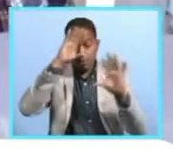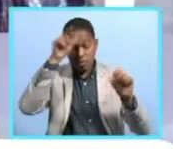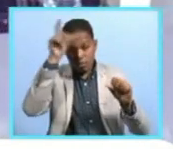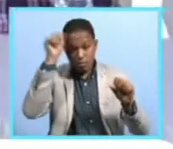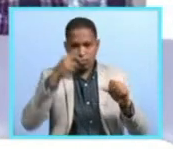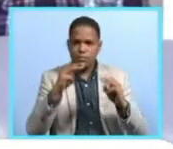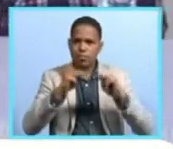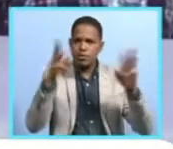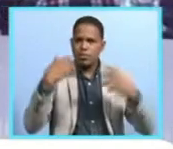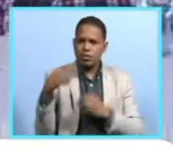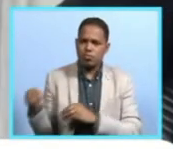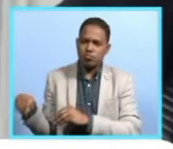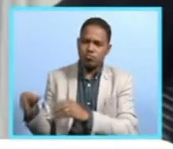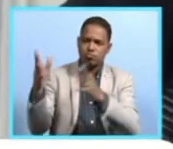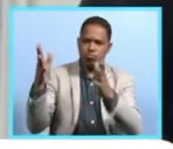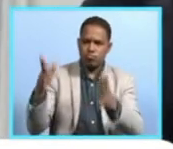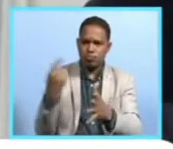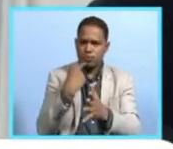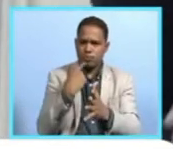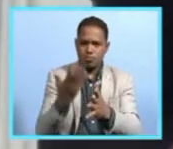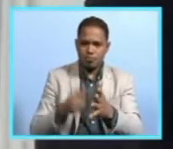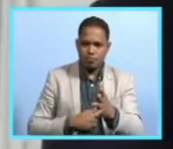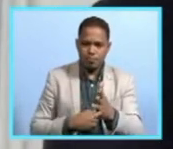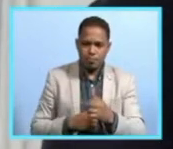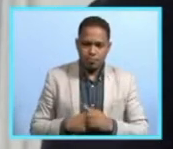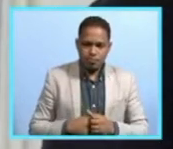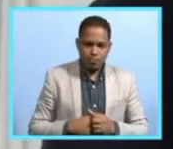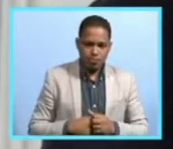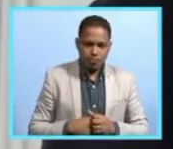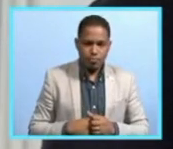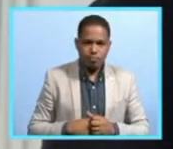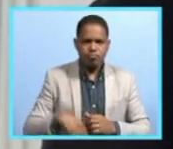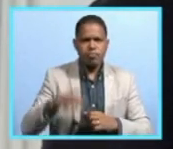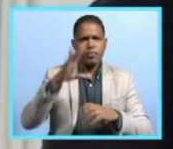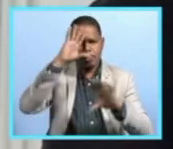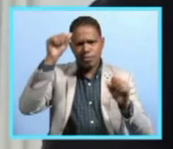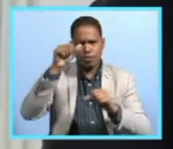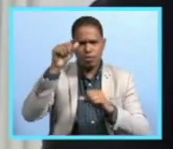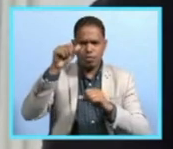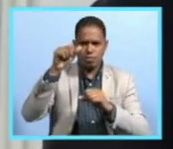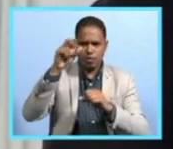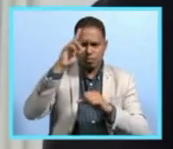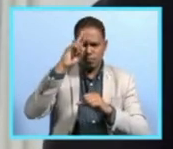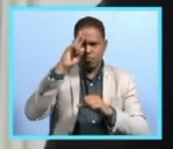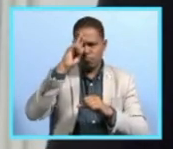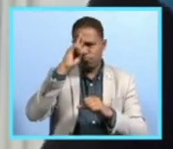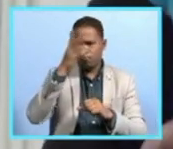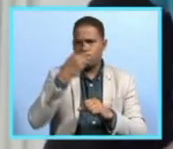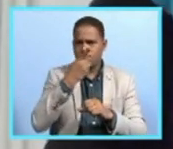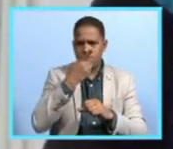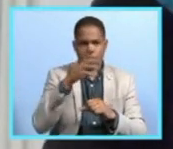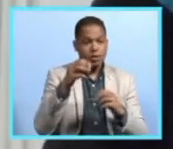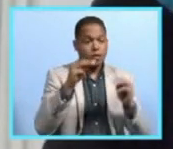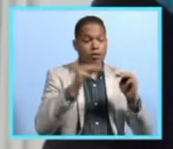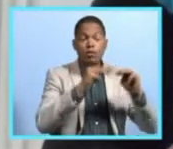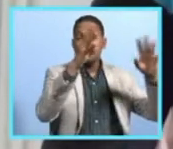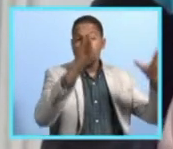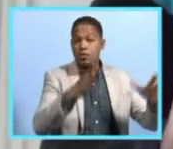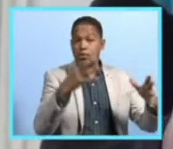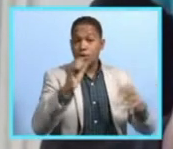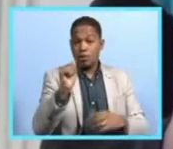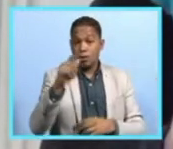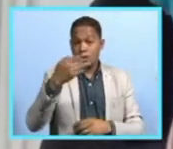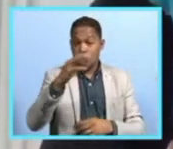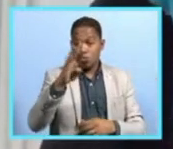del Ministerio de Agricultura. Queremos que llamar la atención del presidente de la República y del ministro de Agricultura. Esto no